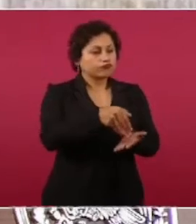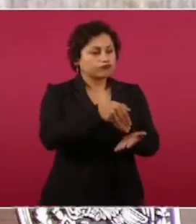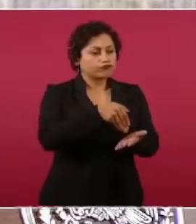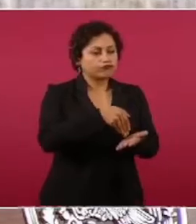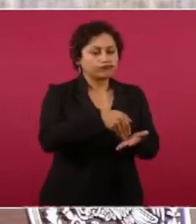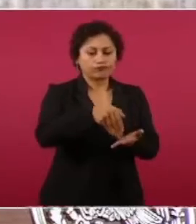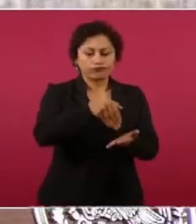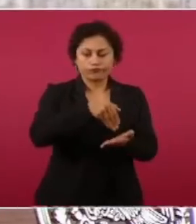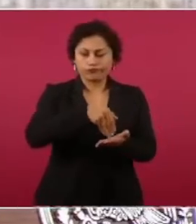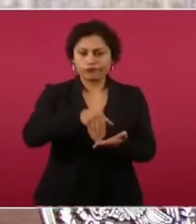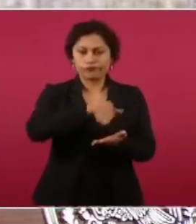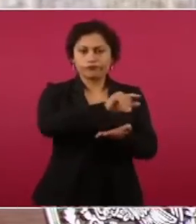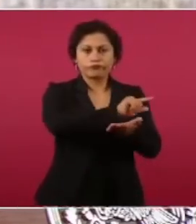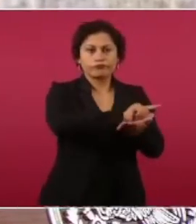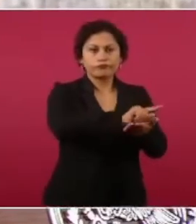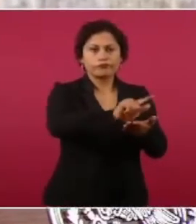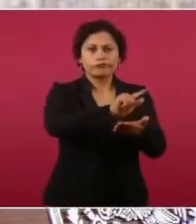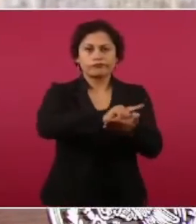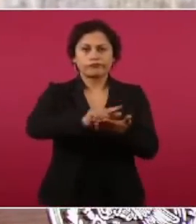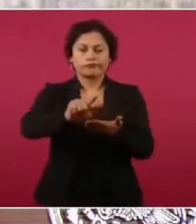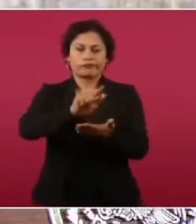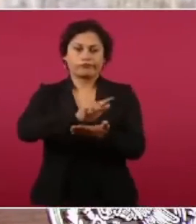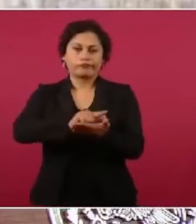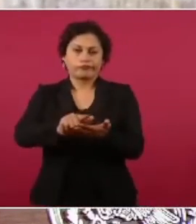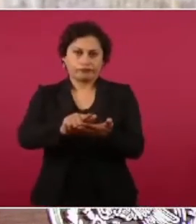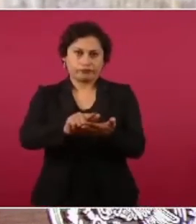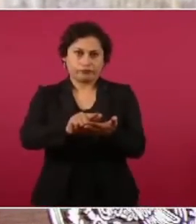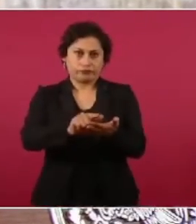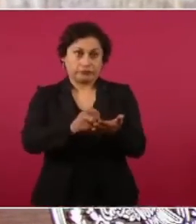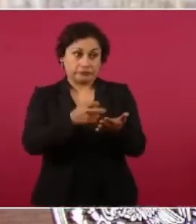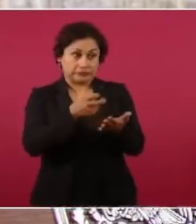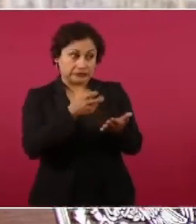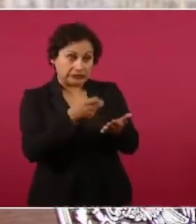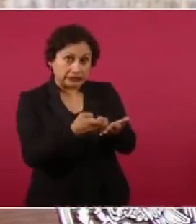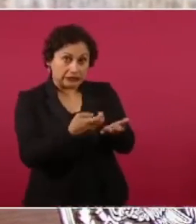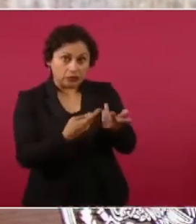y hay toda una reacción.